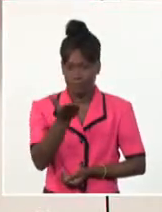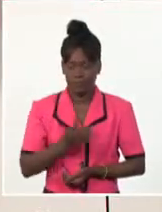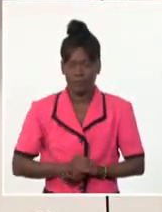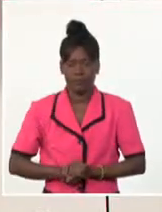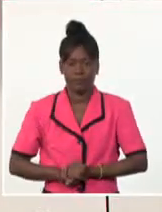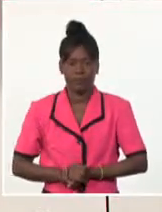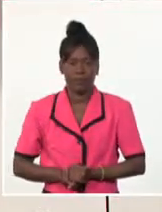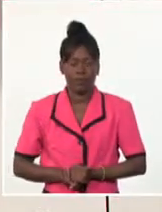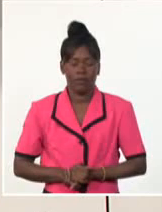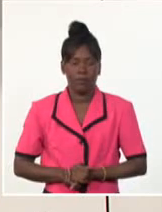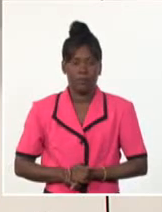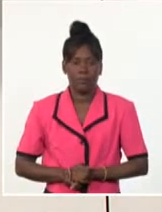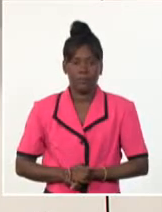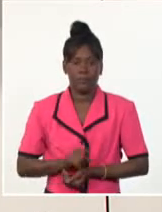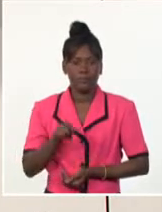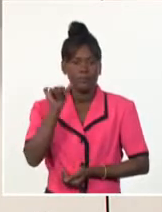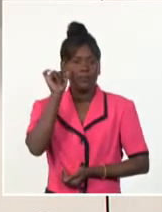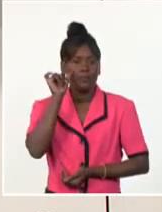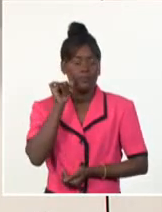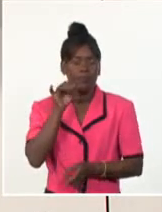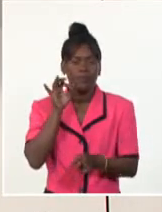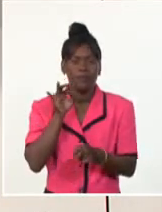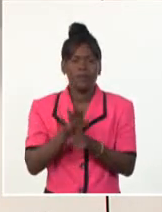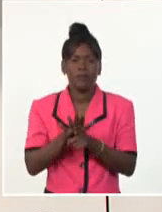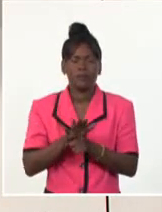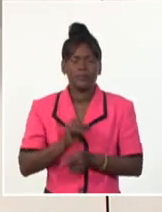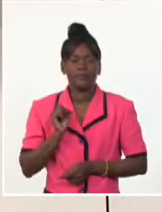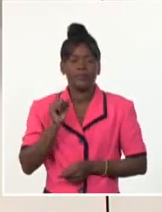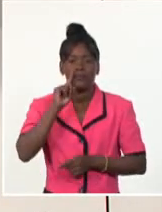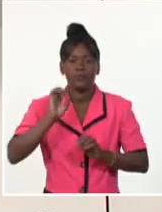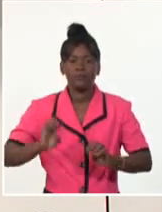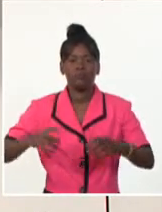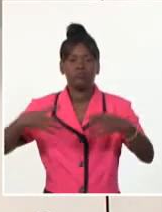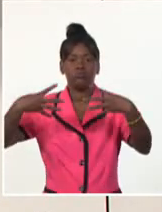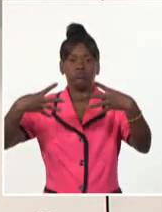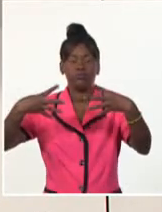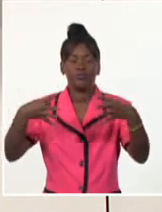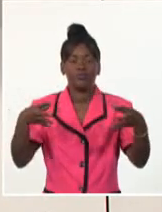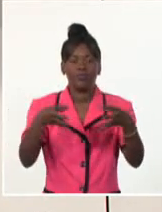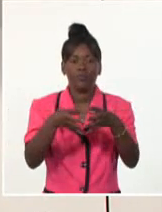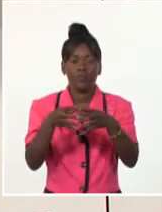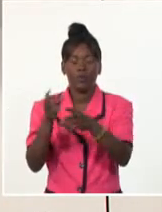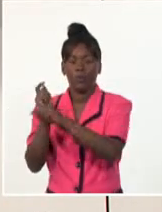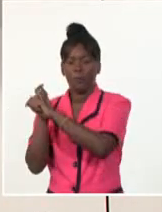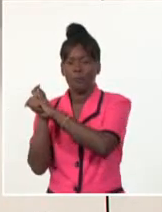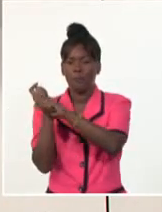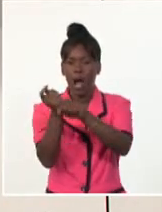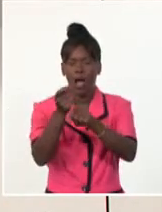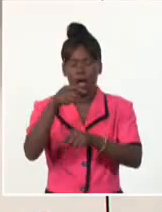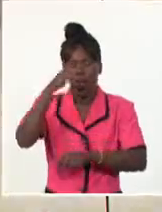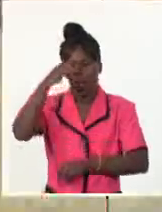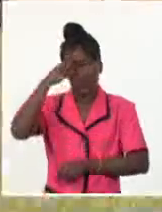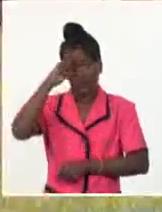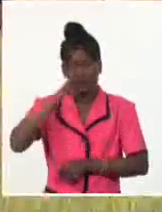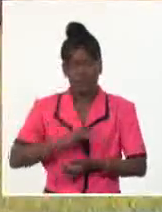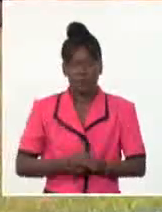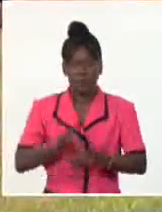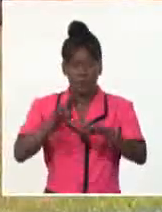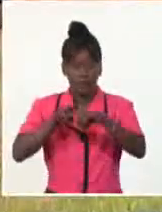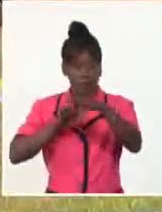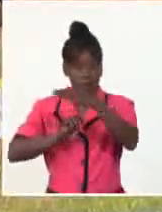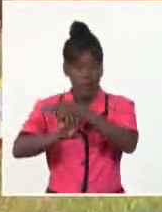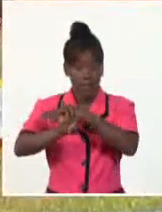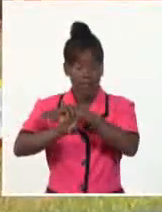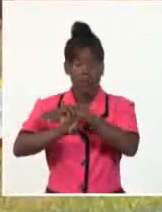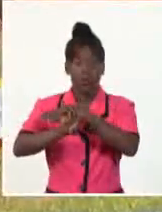este contacto directo. Este sábado dieron inicio las semifinales de las pequeñas ligas de béisbol en Cuba. A primera hora, Habana del Este tuvo que venir de